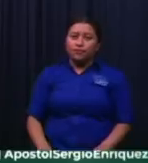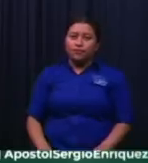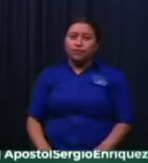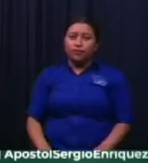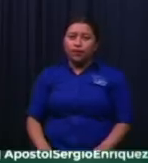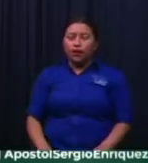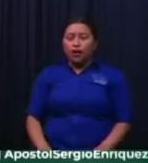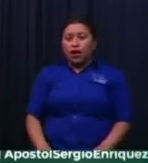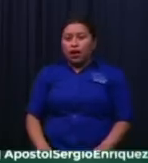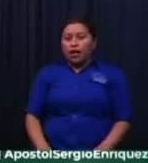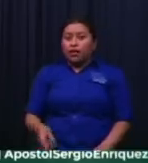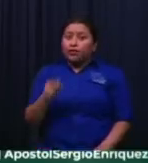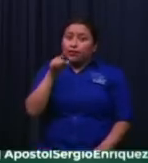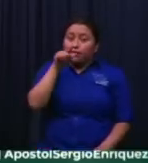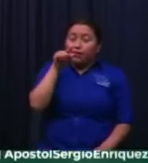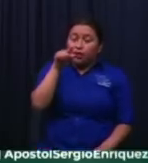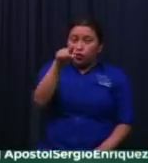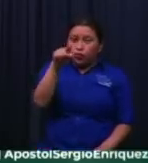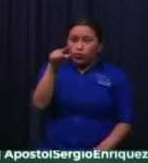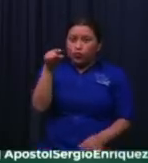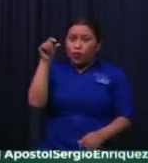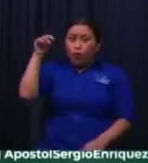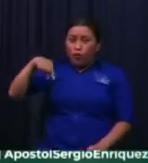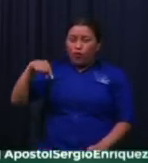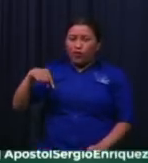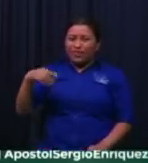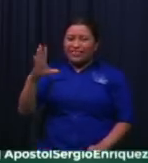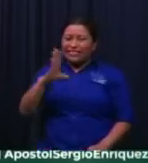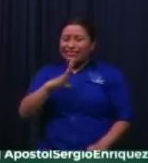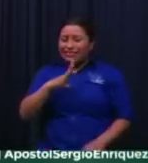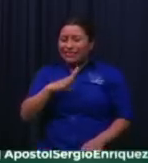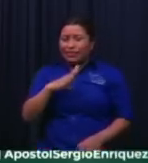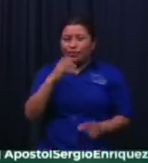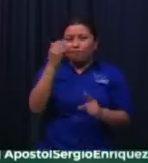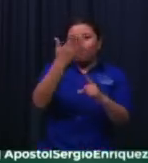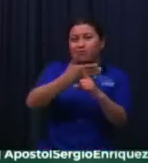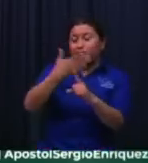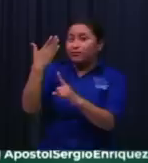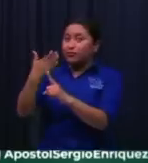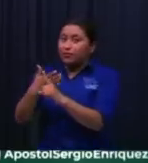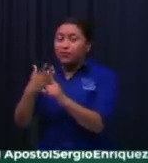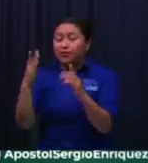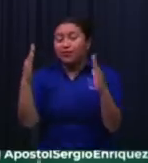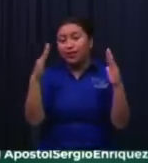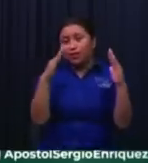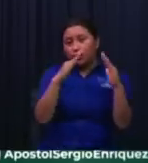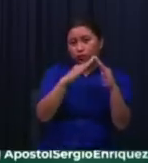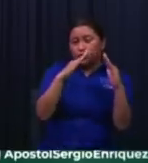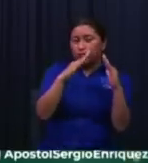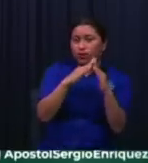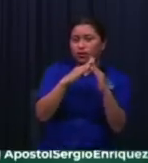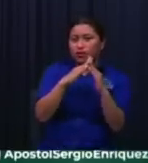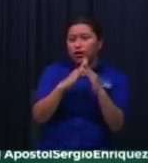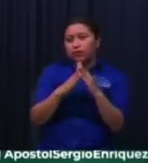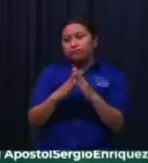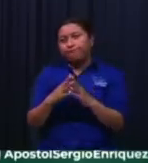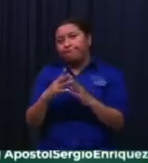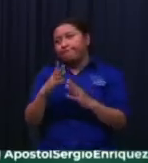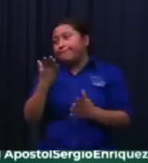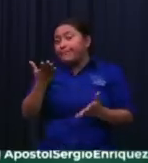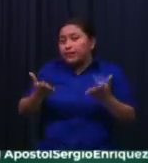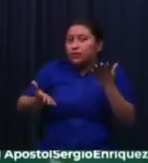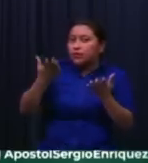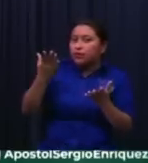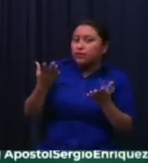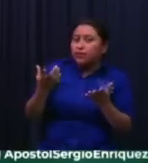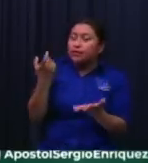con problemas en tu hogar, incluso los problemas en tu hogar pueden haber sido o pueden ser financieros o de